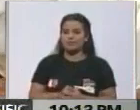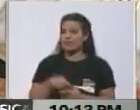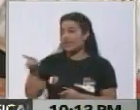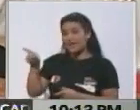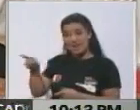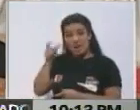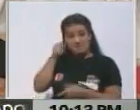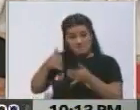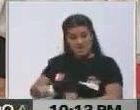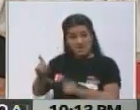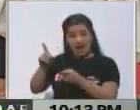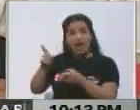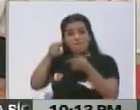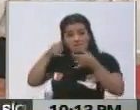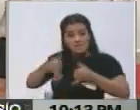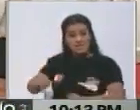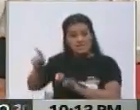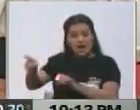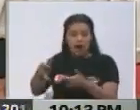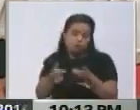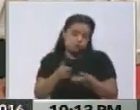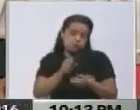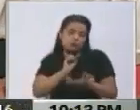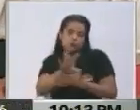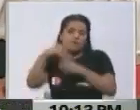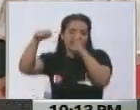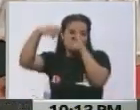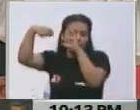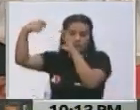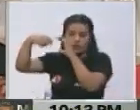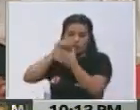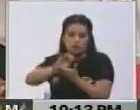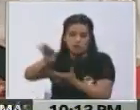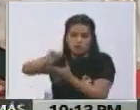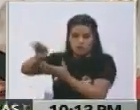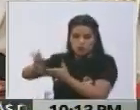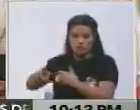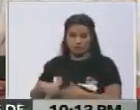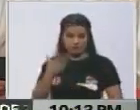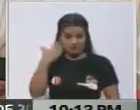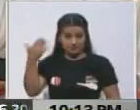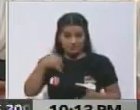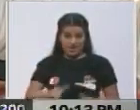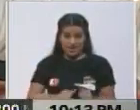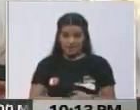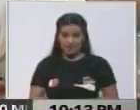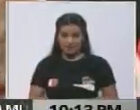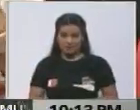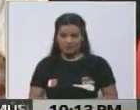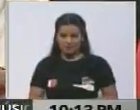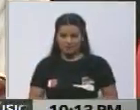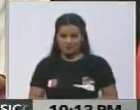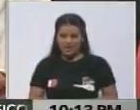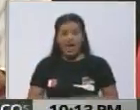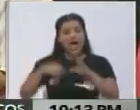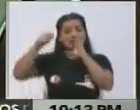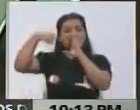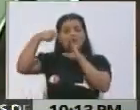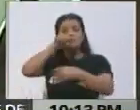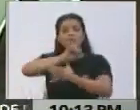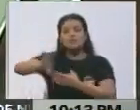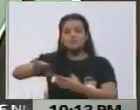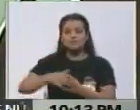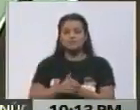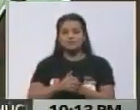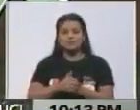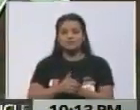Mira, Danielita, está ahorita pasando Snapchat. ¿Ah? ¿En qué? En Periscope. No está grabando uno para Snapchat. Bueno, y